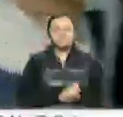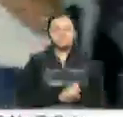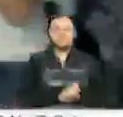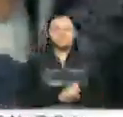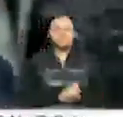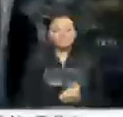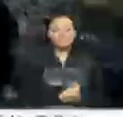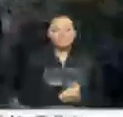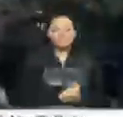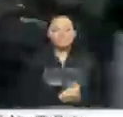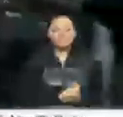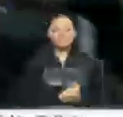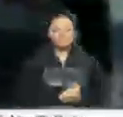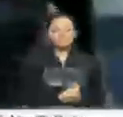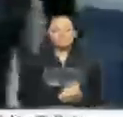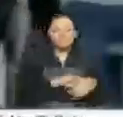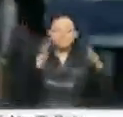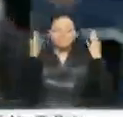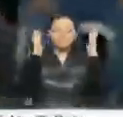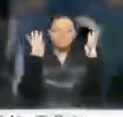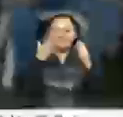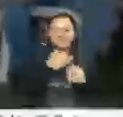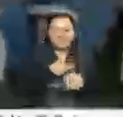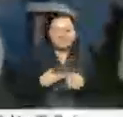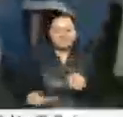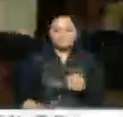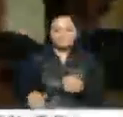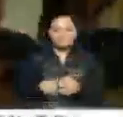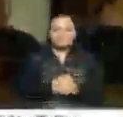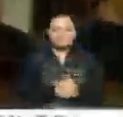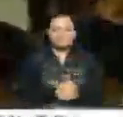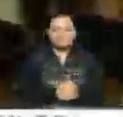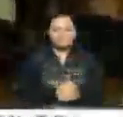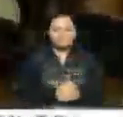¡Fuerte aplauso para nuestro presidente!